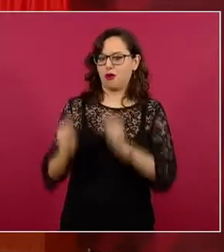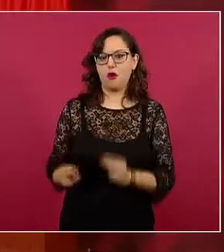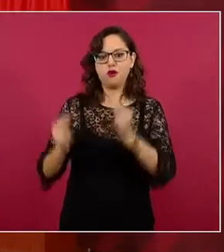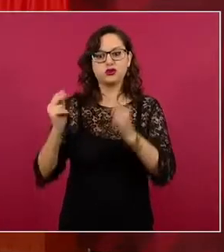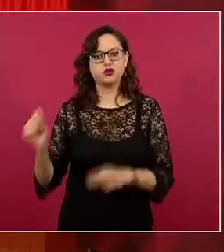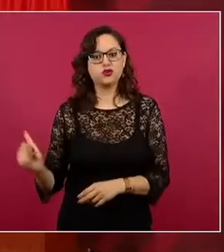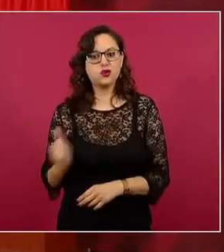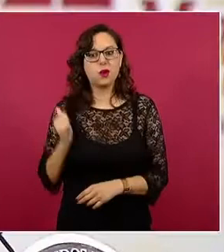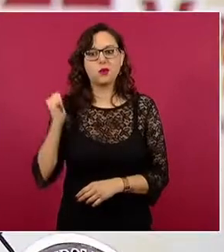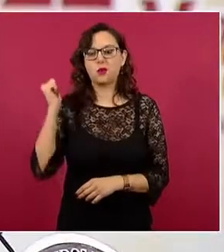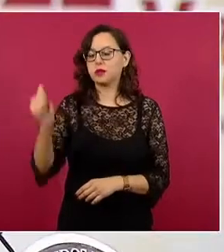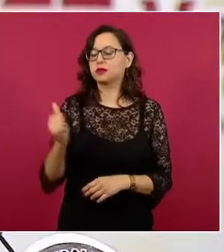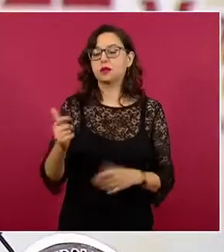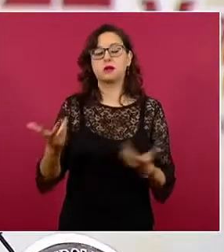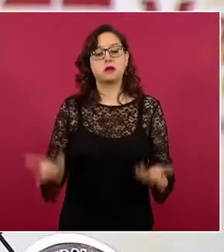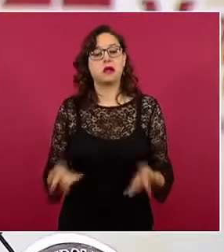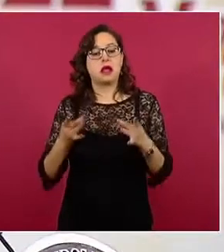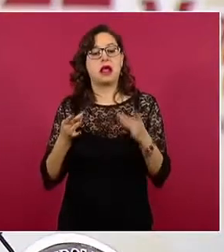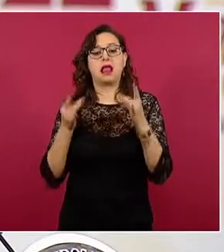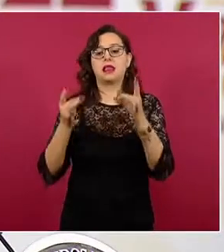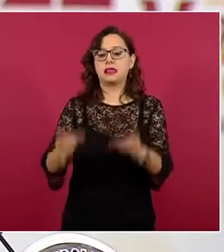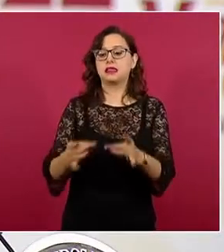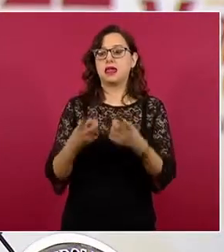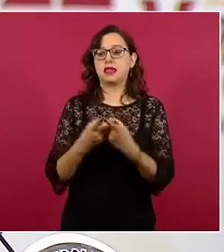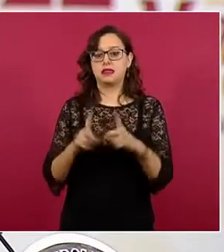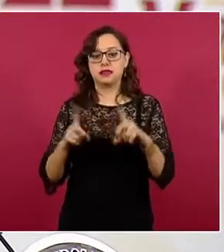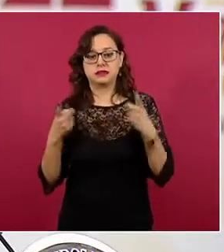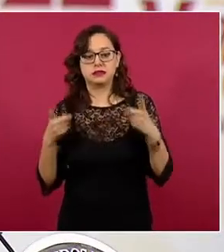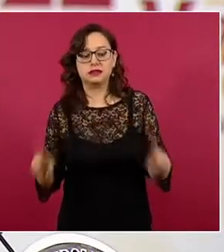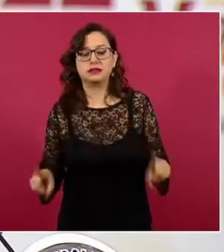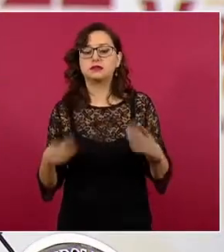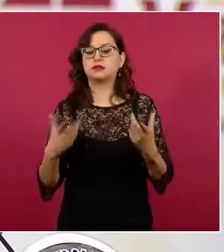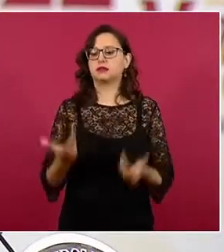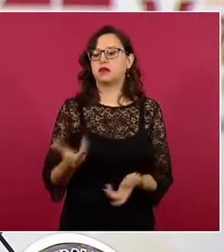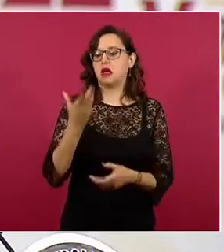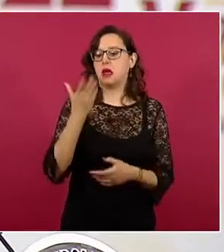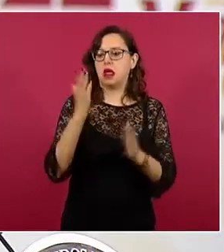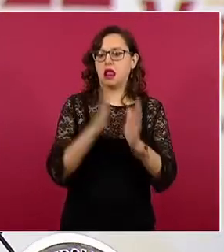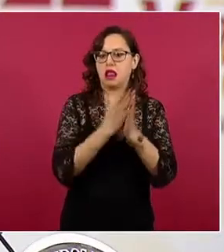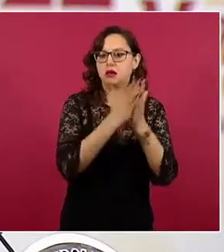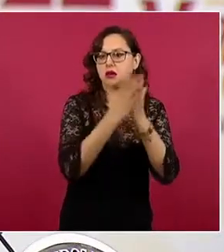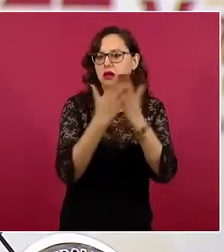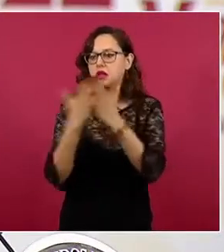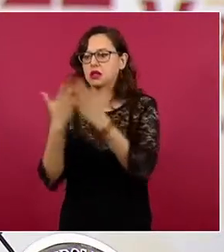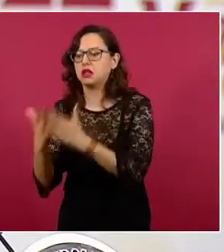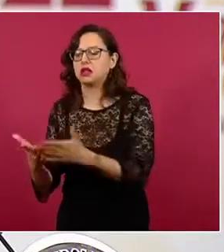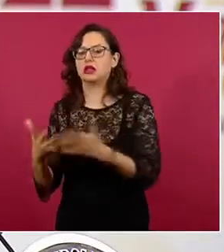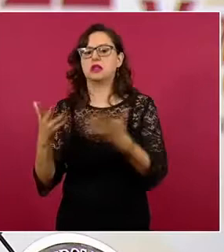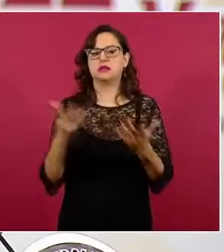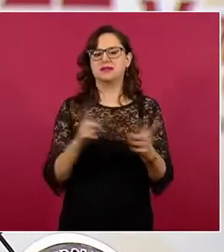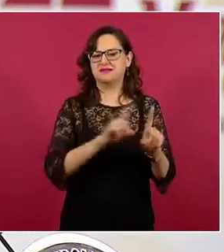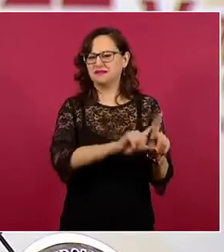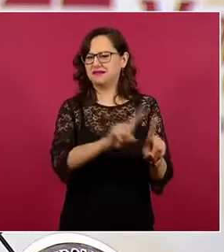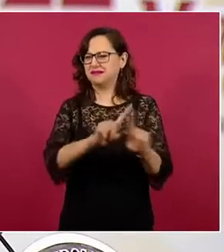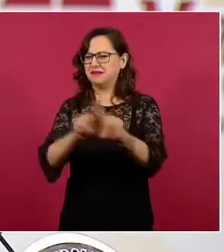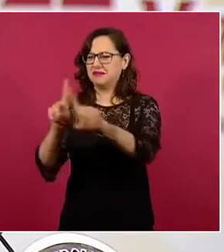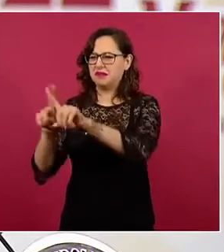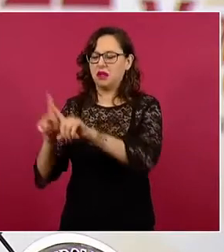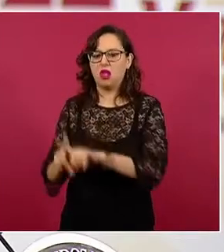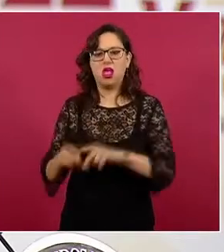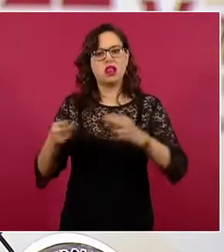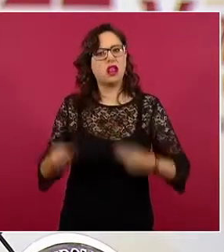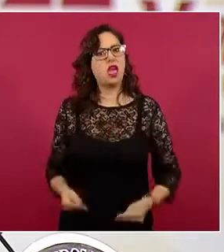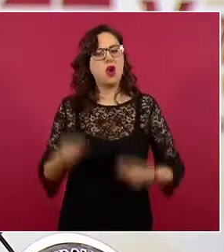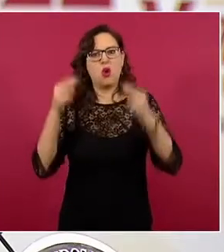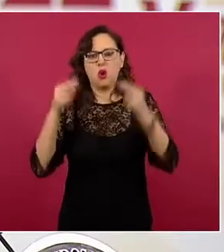con la promesa de calidad, crecimiento sostenido, enciclopedismo, especialización, competencias, etcétera. Todo